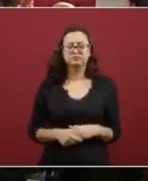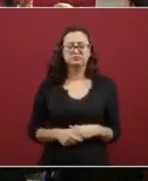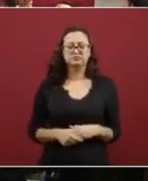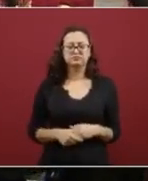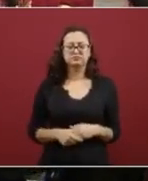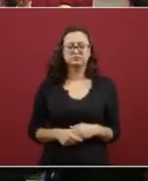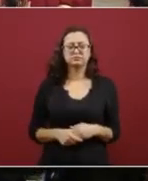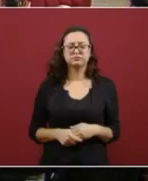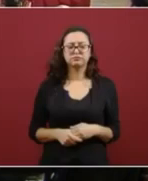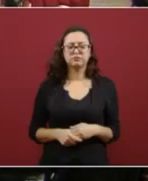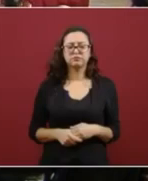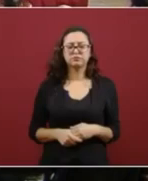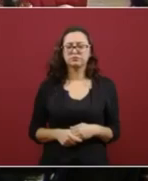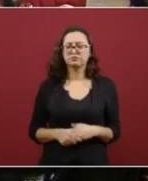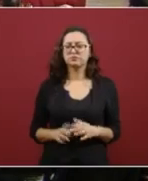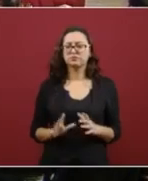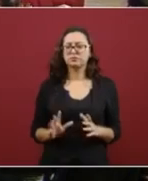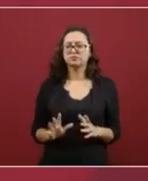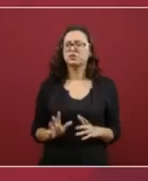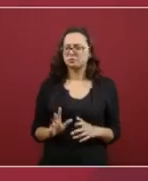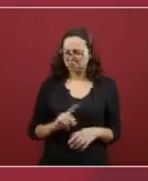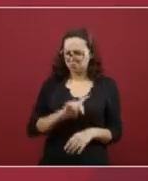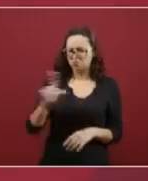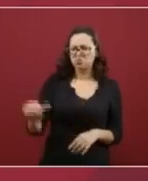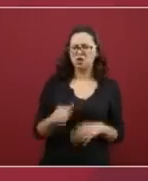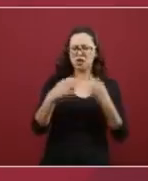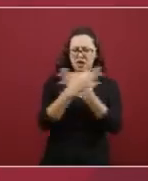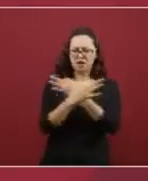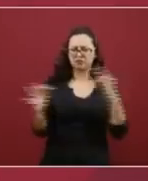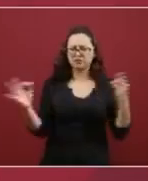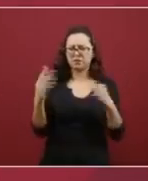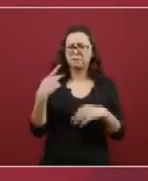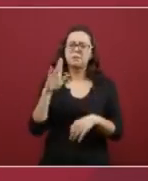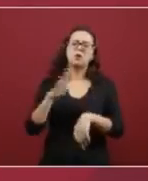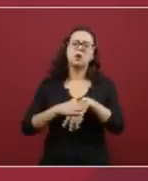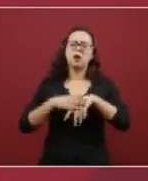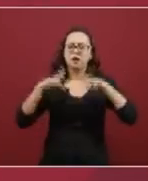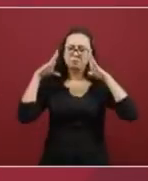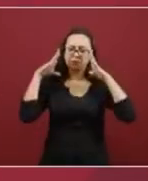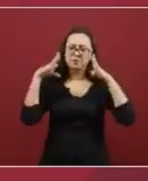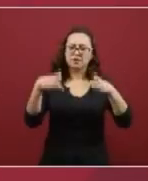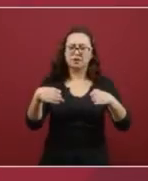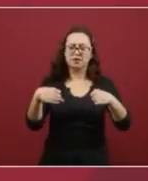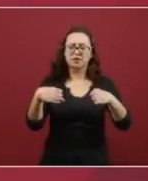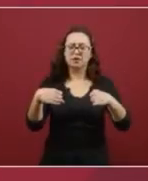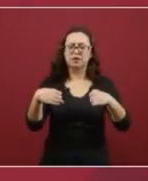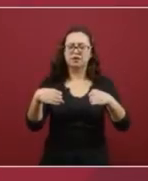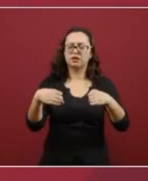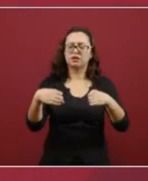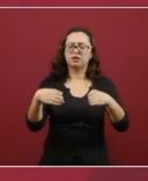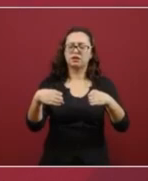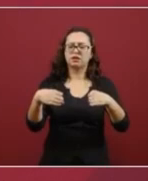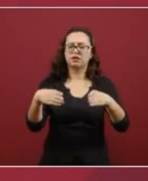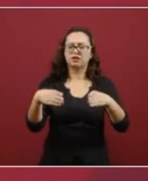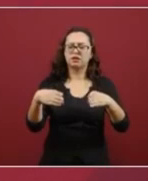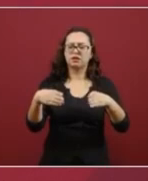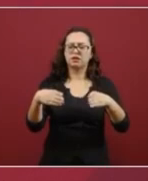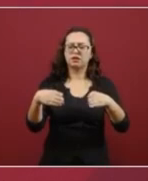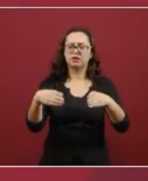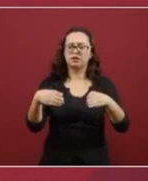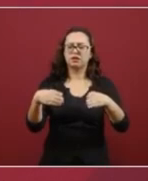Vamos a hacer un planteamiento sobre eso, pero más enfocado a